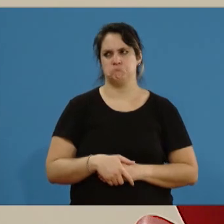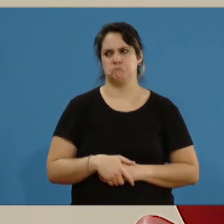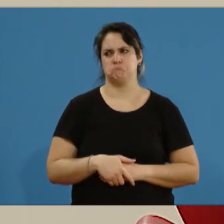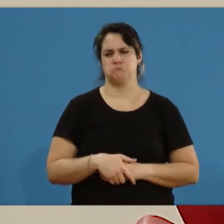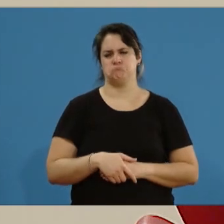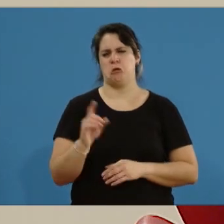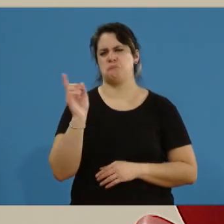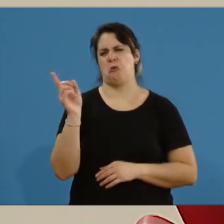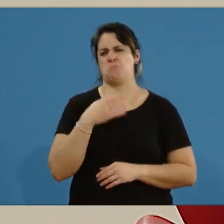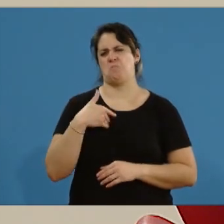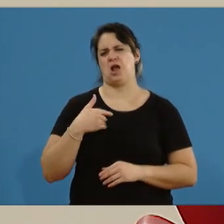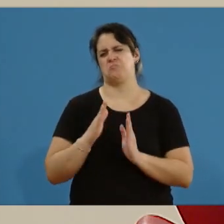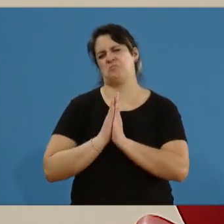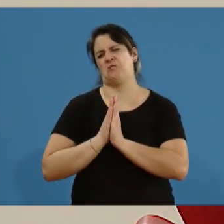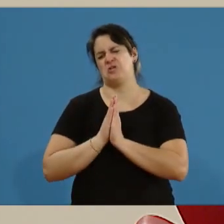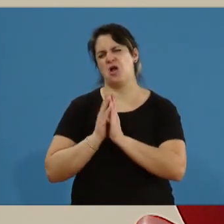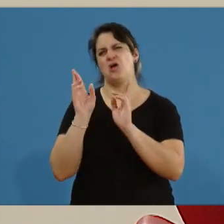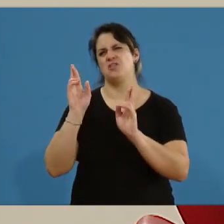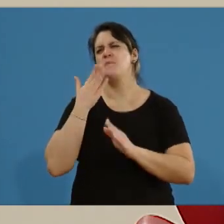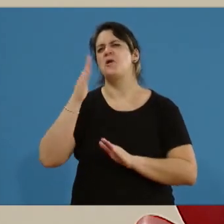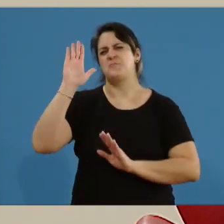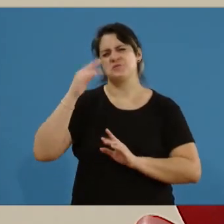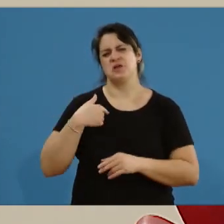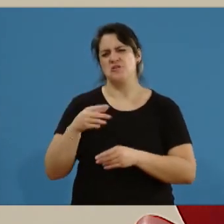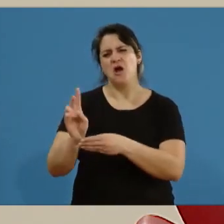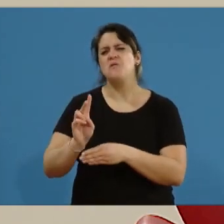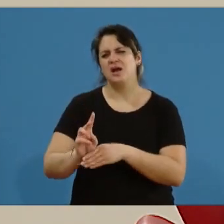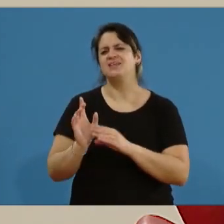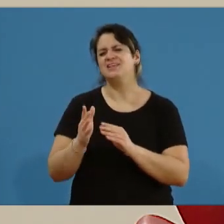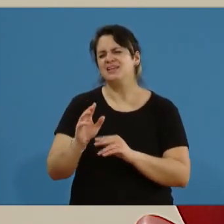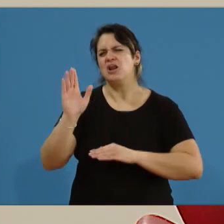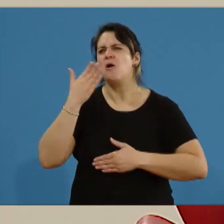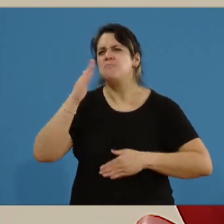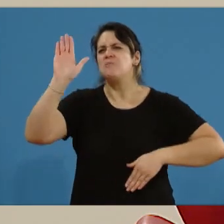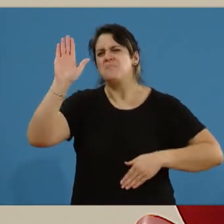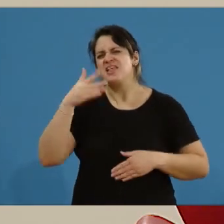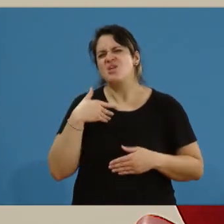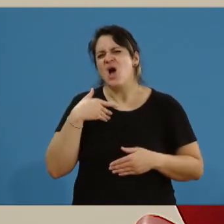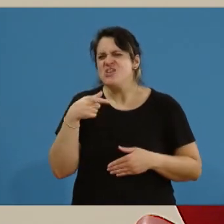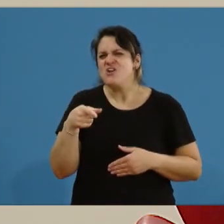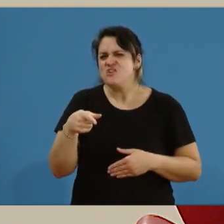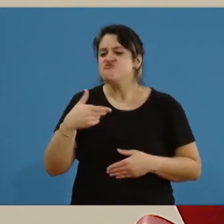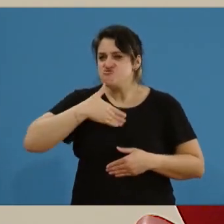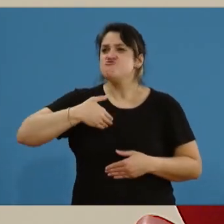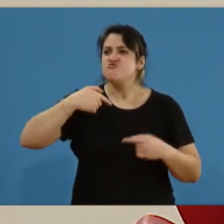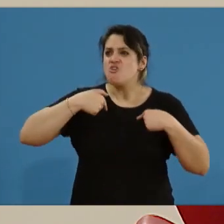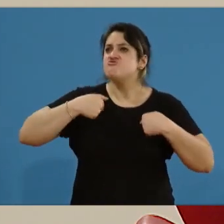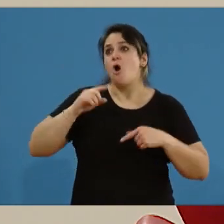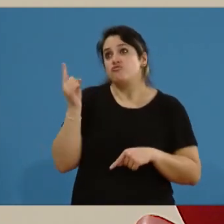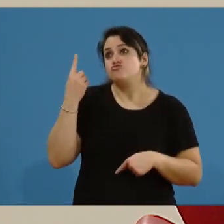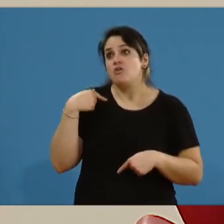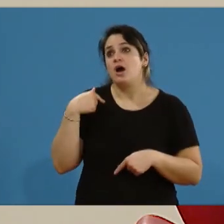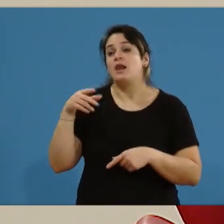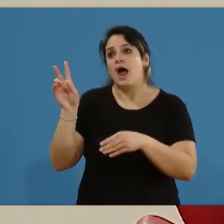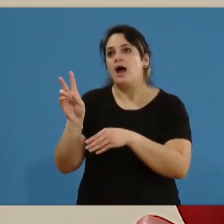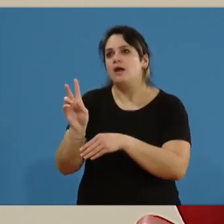No, mami, no. Te juro, te prometo que yo lo voy a cuidar. Te lo prometo, ma. Te prometo que yo solita lo